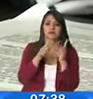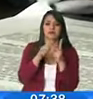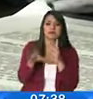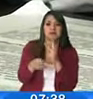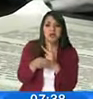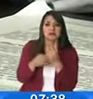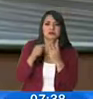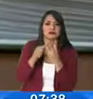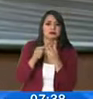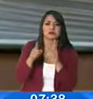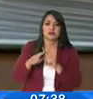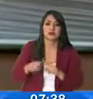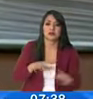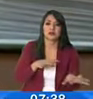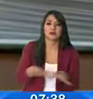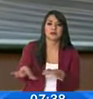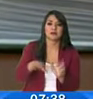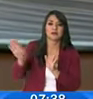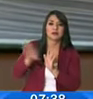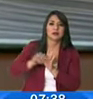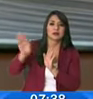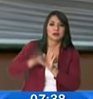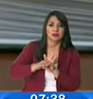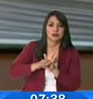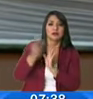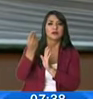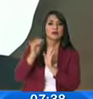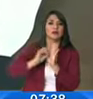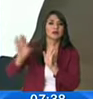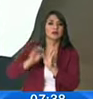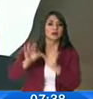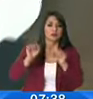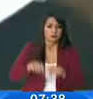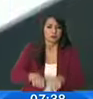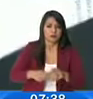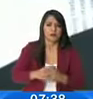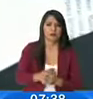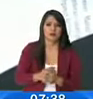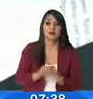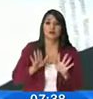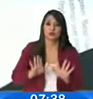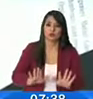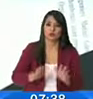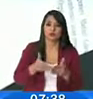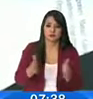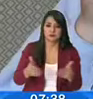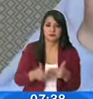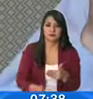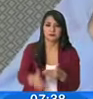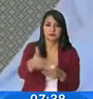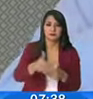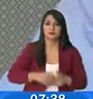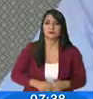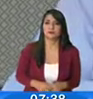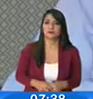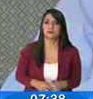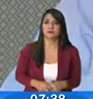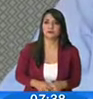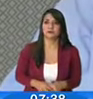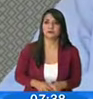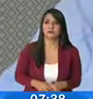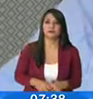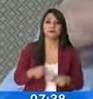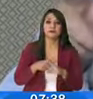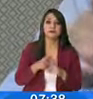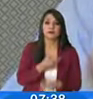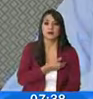anexos y todos los movimientos de ingreso y salida de las cuentas, esto desde su apertura. El presidente,